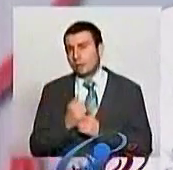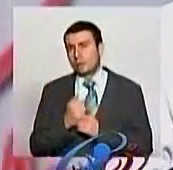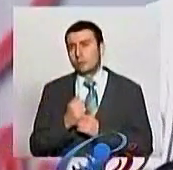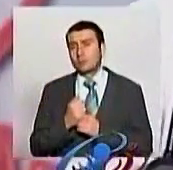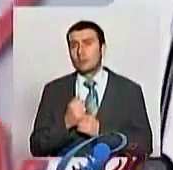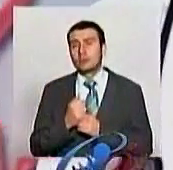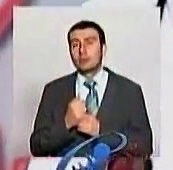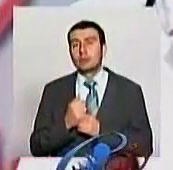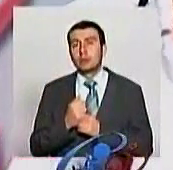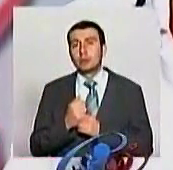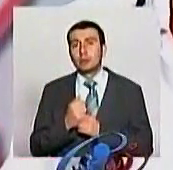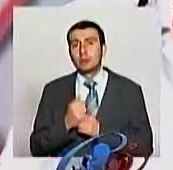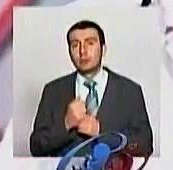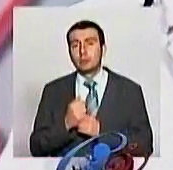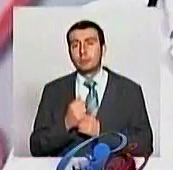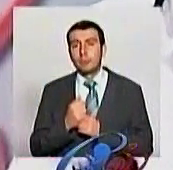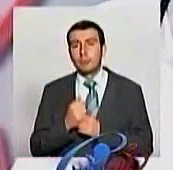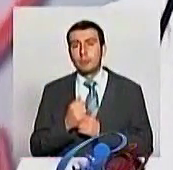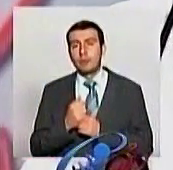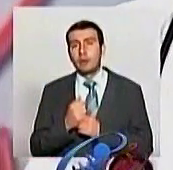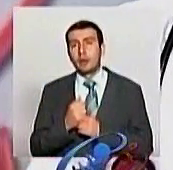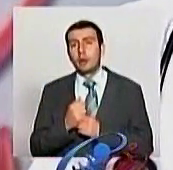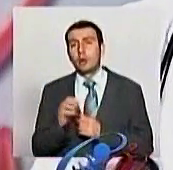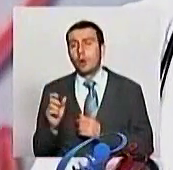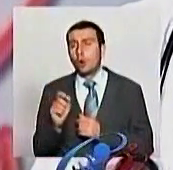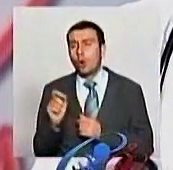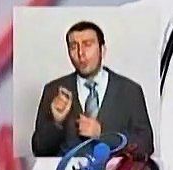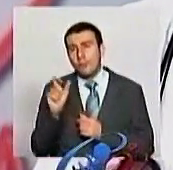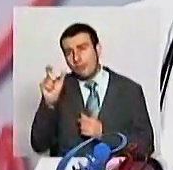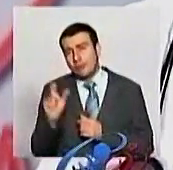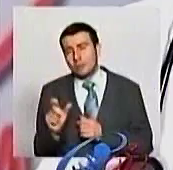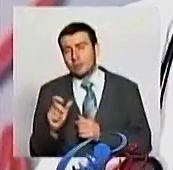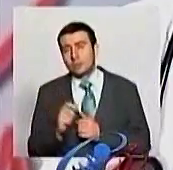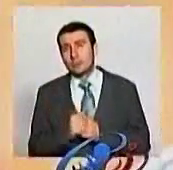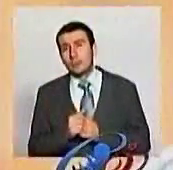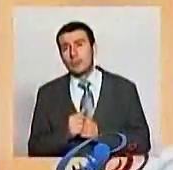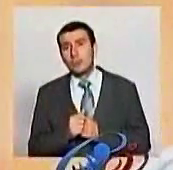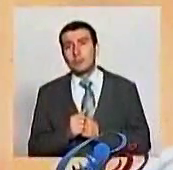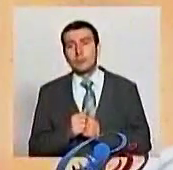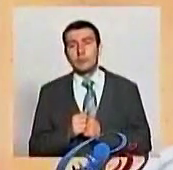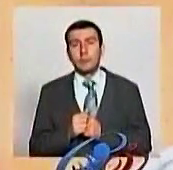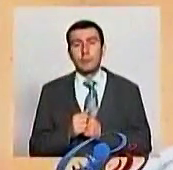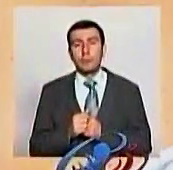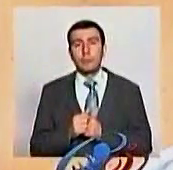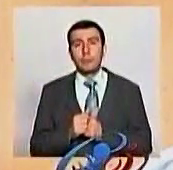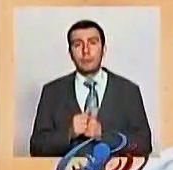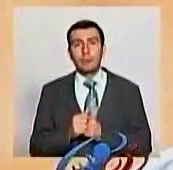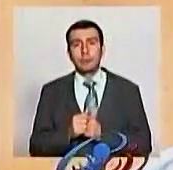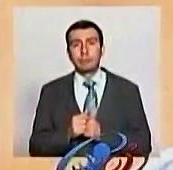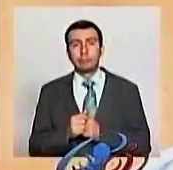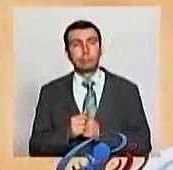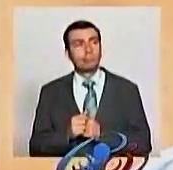con episodios psicóticos, o pacientes, por ejemplo, que presentan...